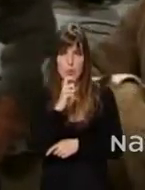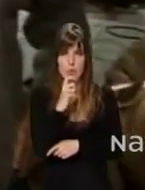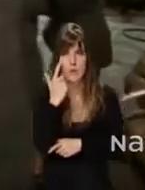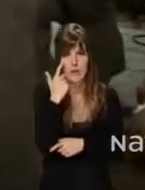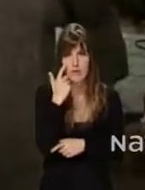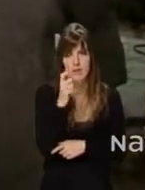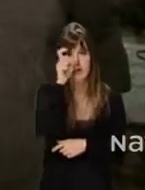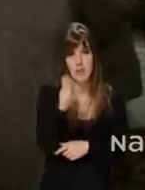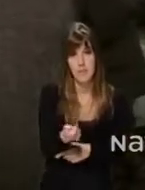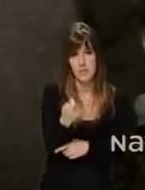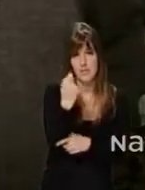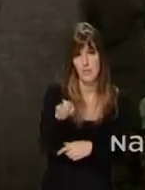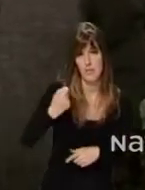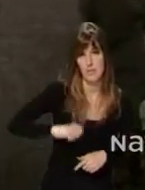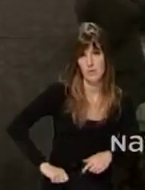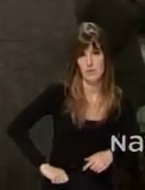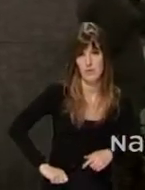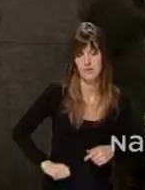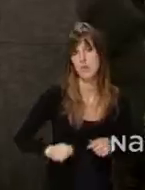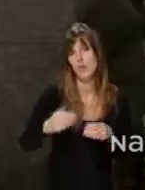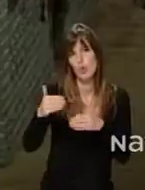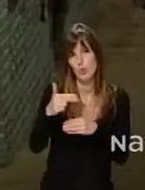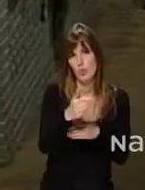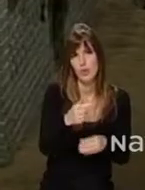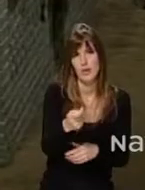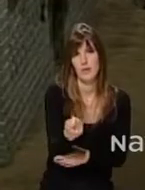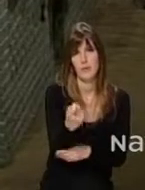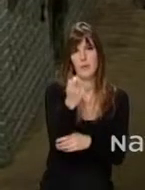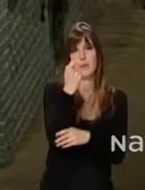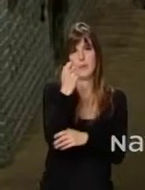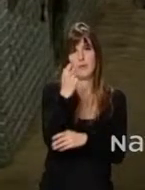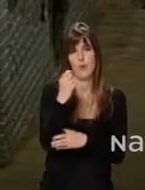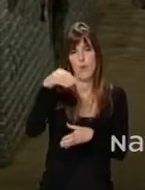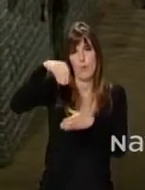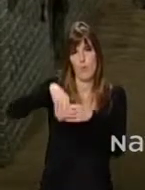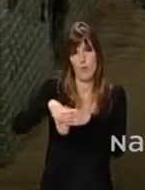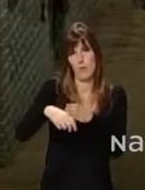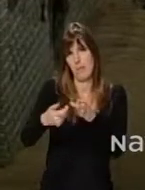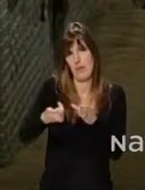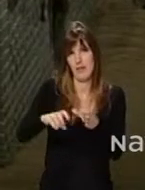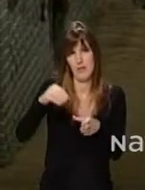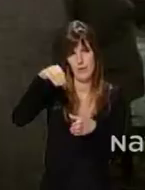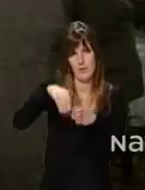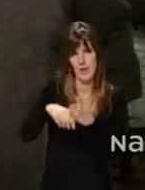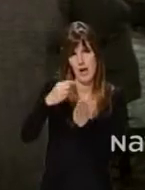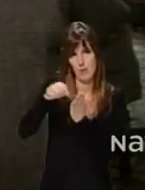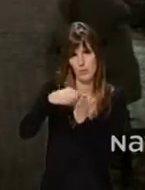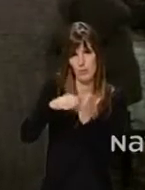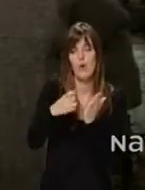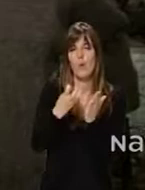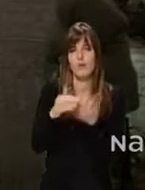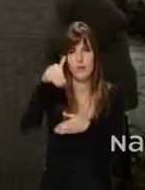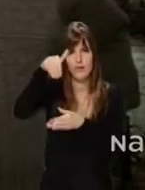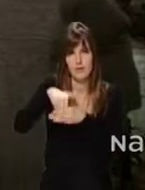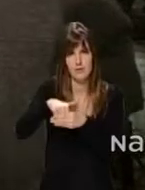El pescador profesional cogía la trucha o lo que fuera y eso era un buzón. Cogía, apuntaba y tal.